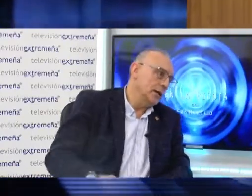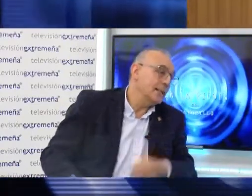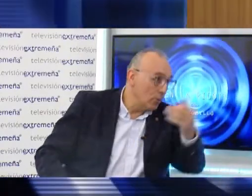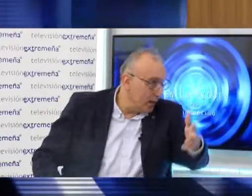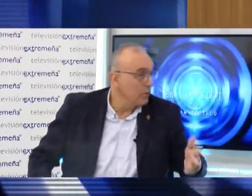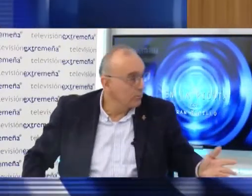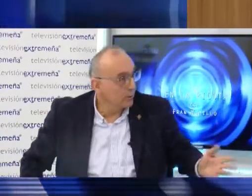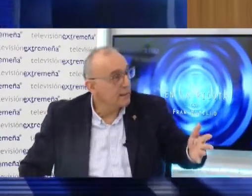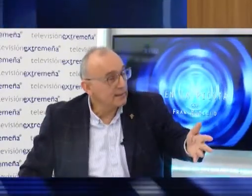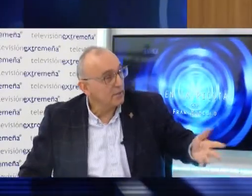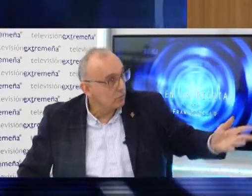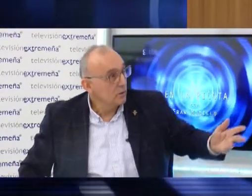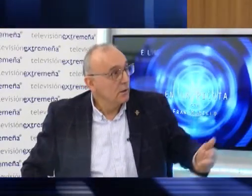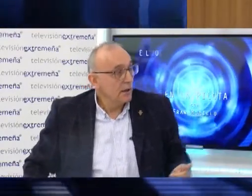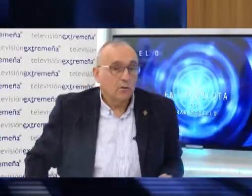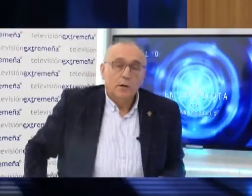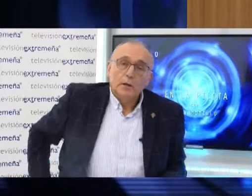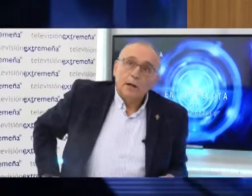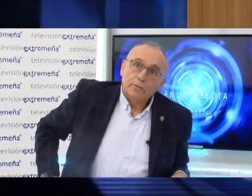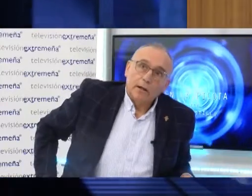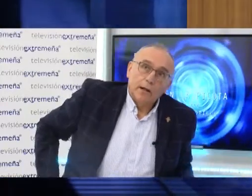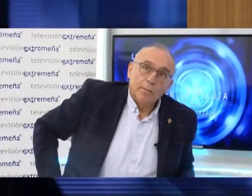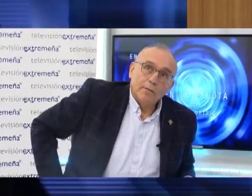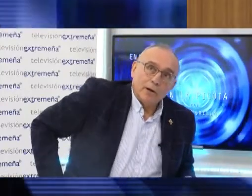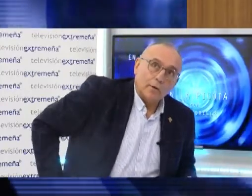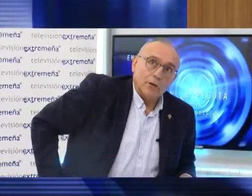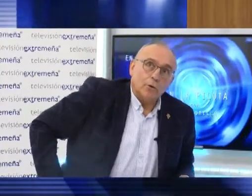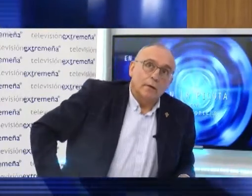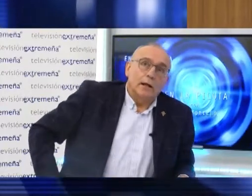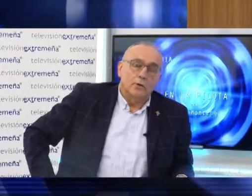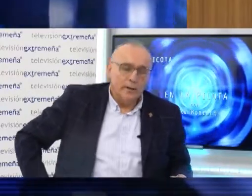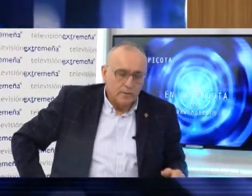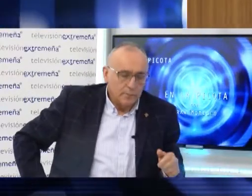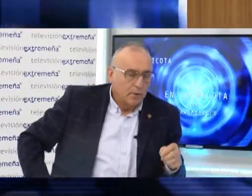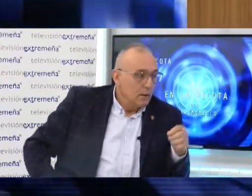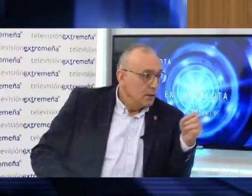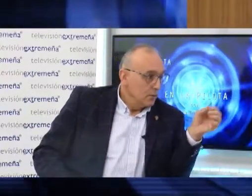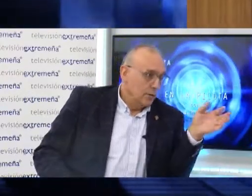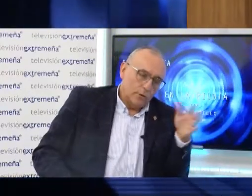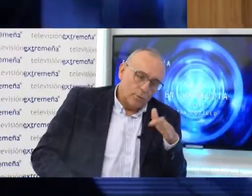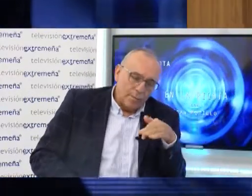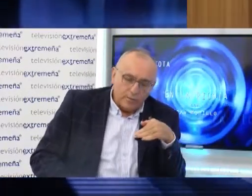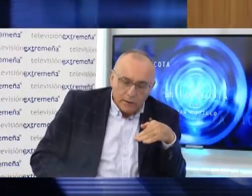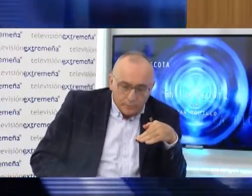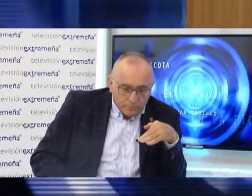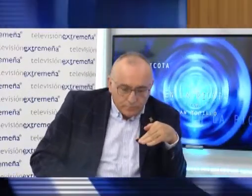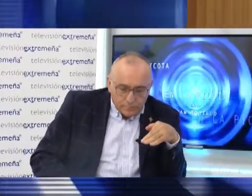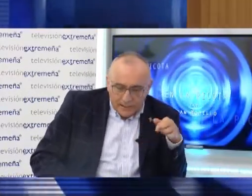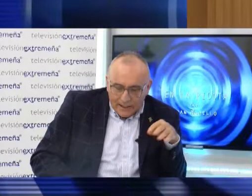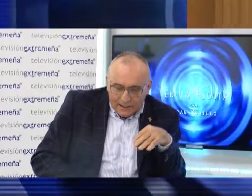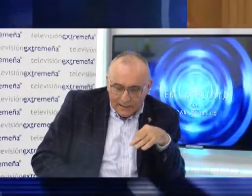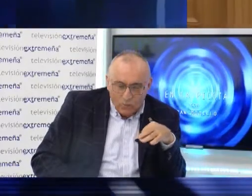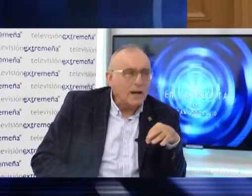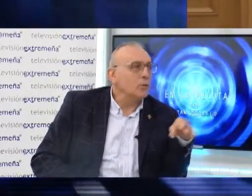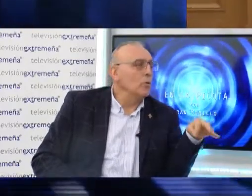ya, ya un año, porque ya se avisó, hace en el mes de enero del año 20. Entonces, esto me parece